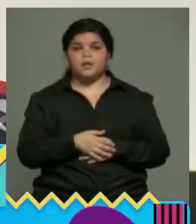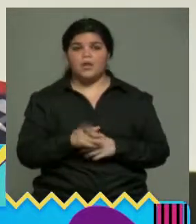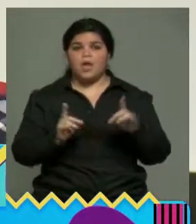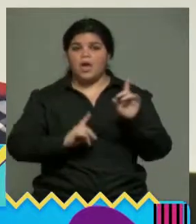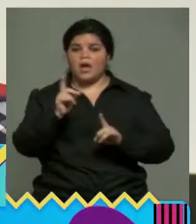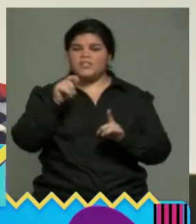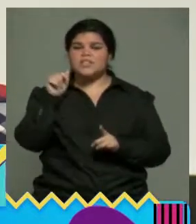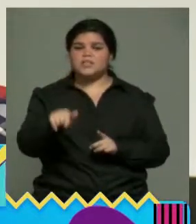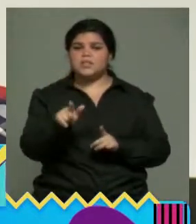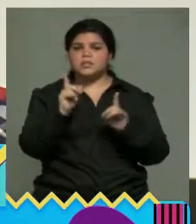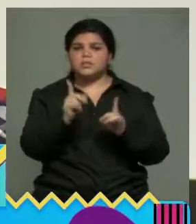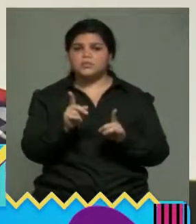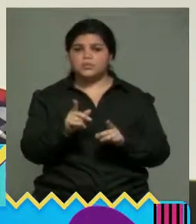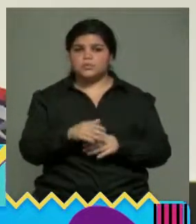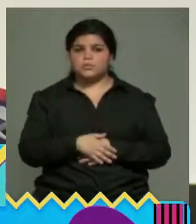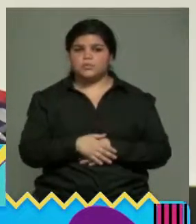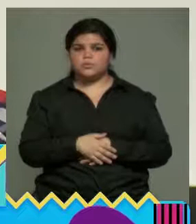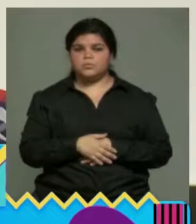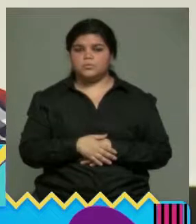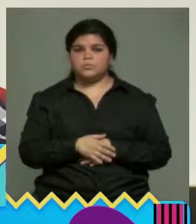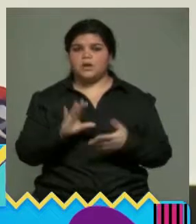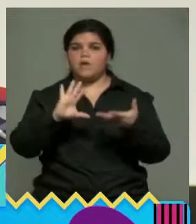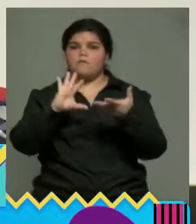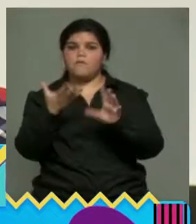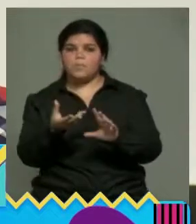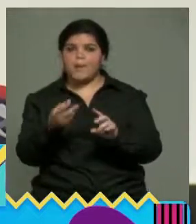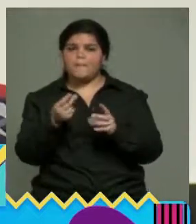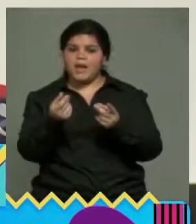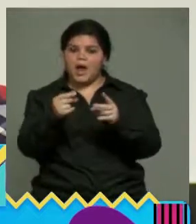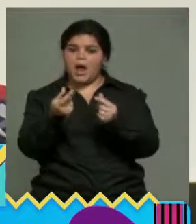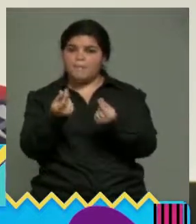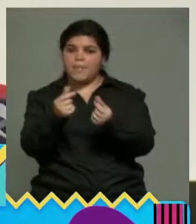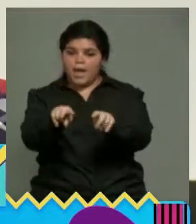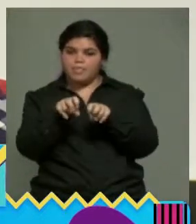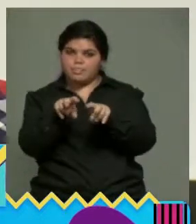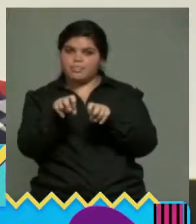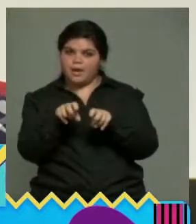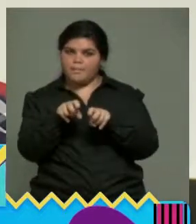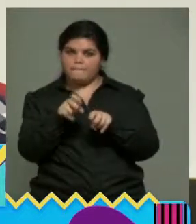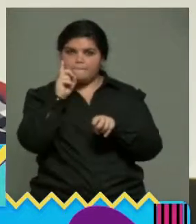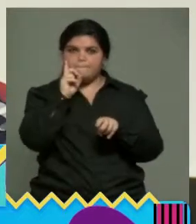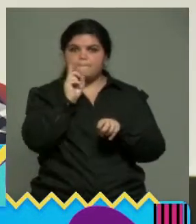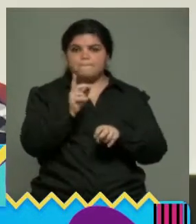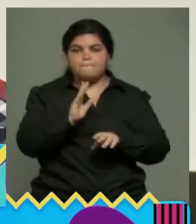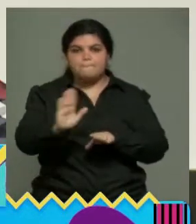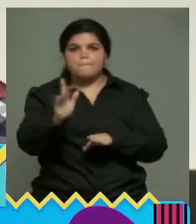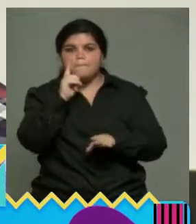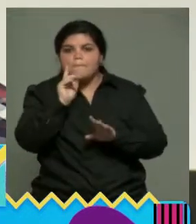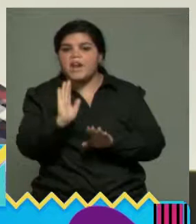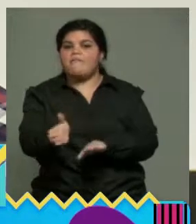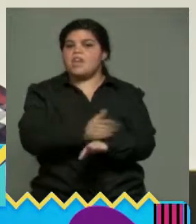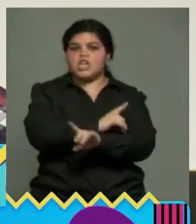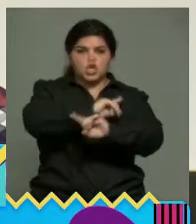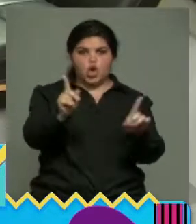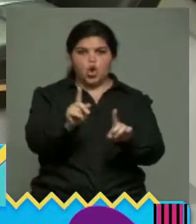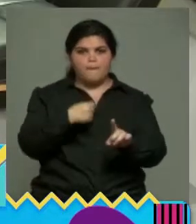más por una forma para generar recaudación más que por un tema prevención. Es una de las principales críticas por parte de